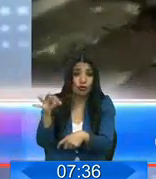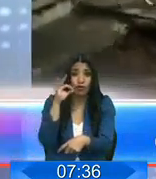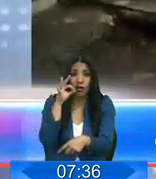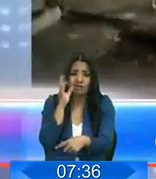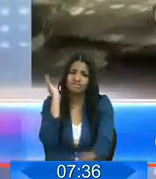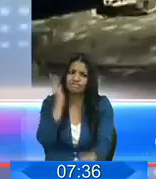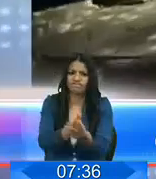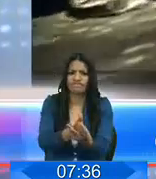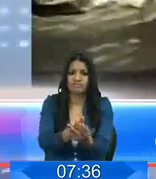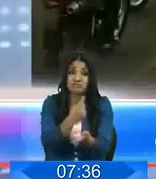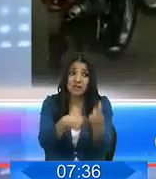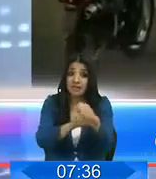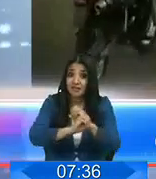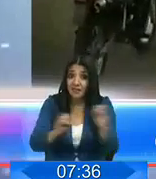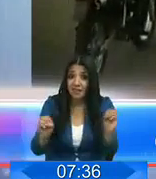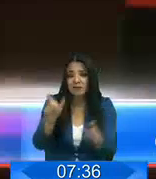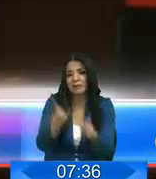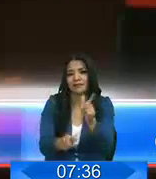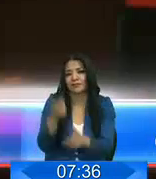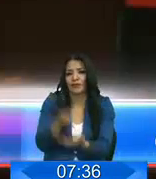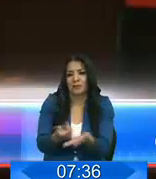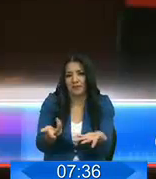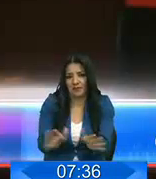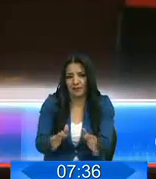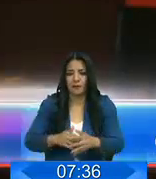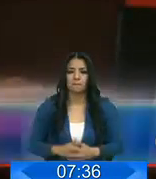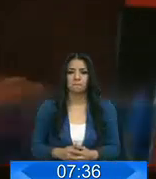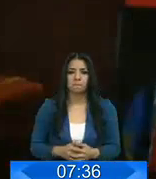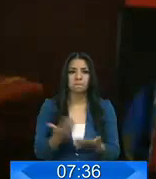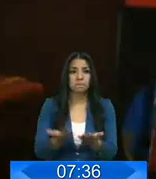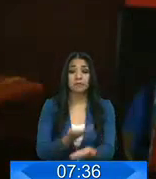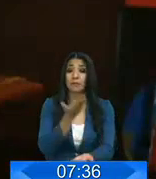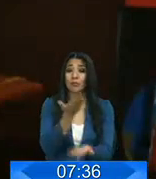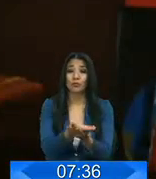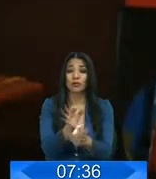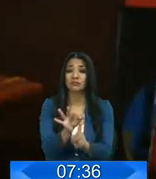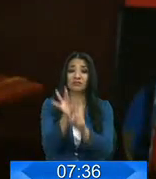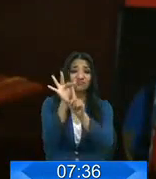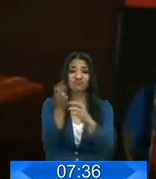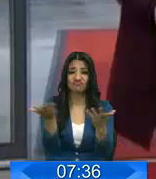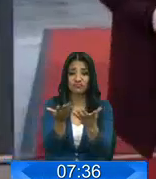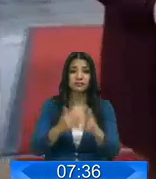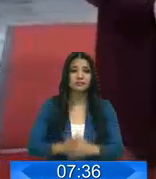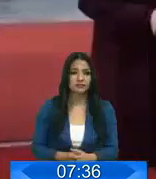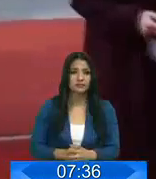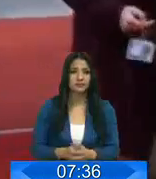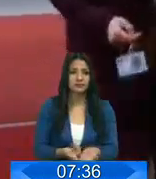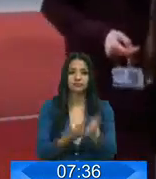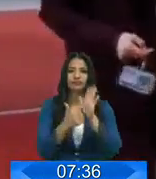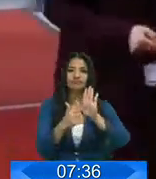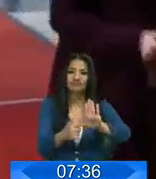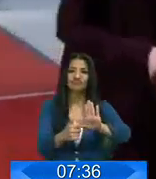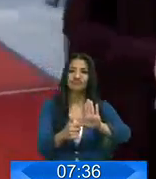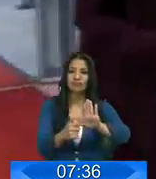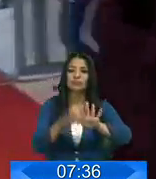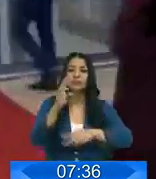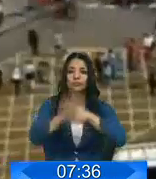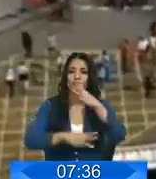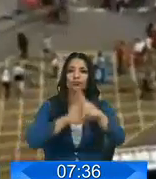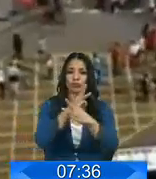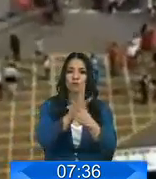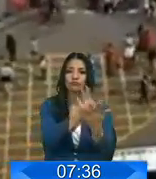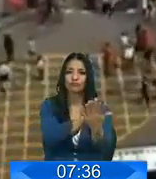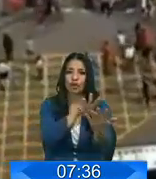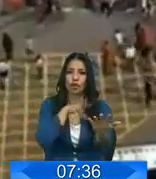vendieran, no hubiera las consecuencias. Sobre su propuesta medular, concluye, los mejores ejemplos del acontecer mundial